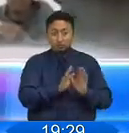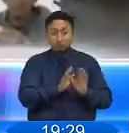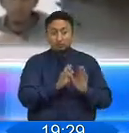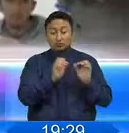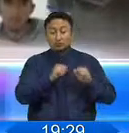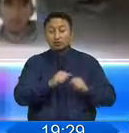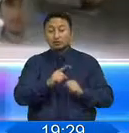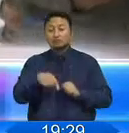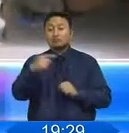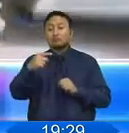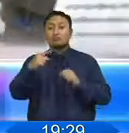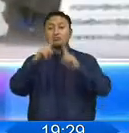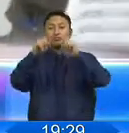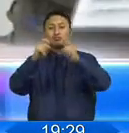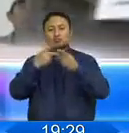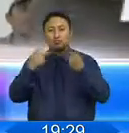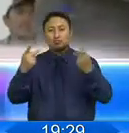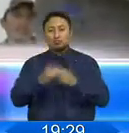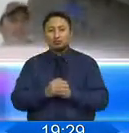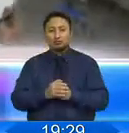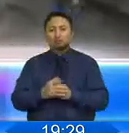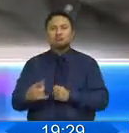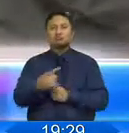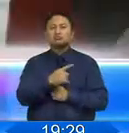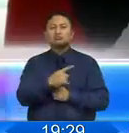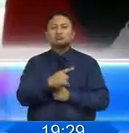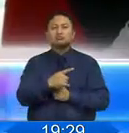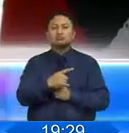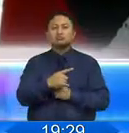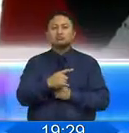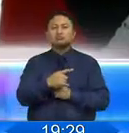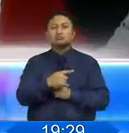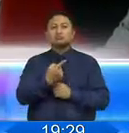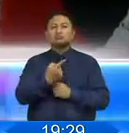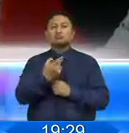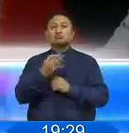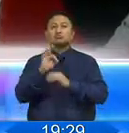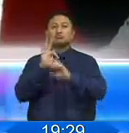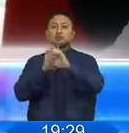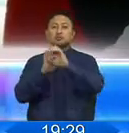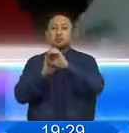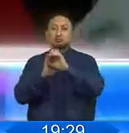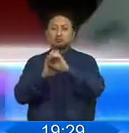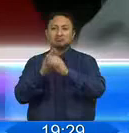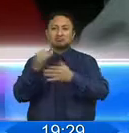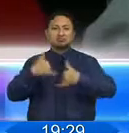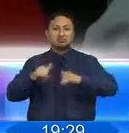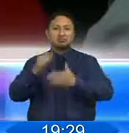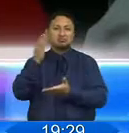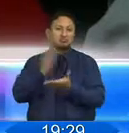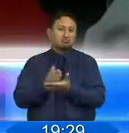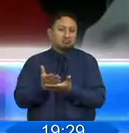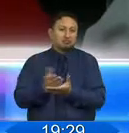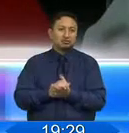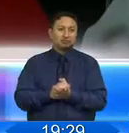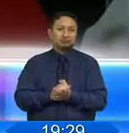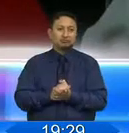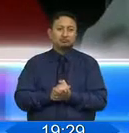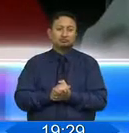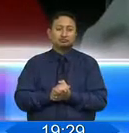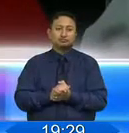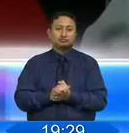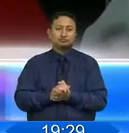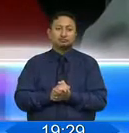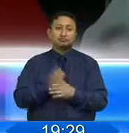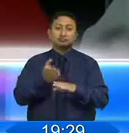consulta popular para definir la suerte que pueda correr la entidad que preside. En la visita que hicimos hace pocos